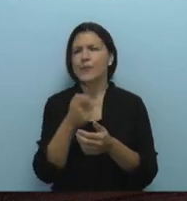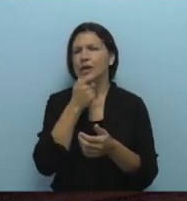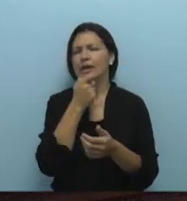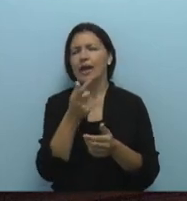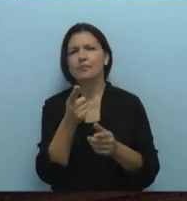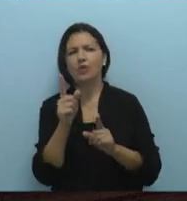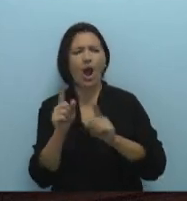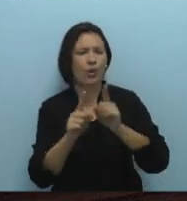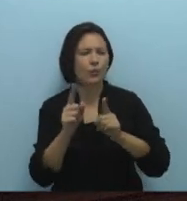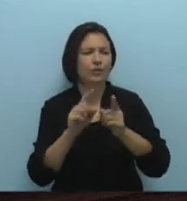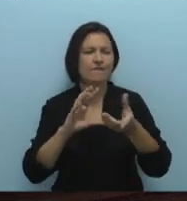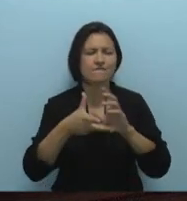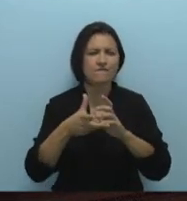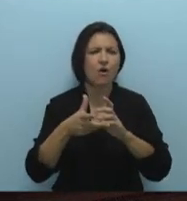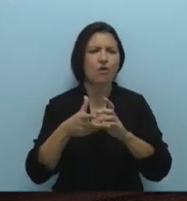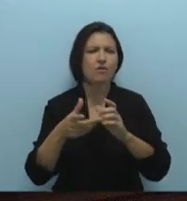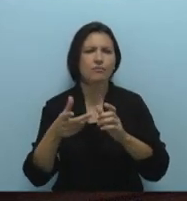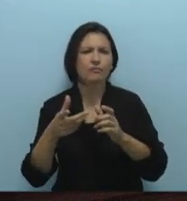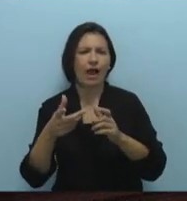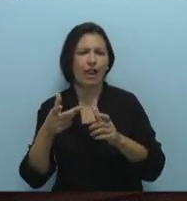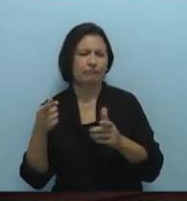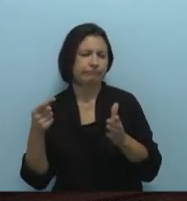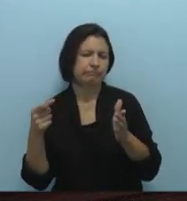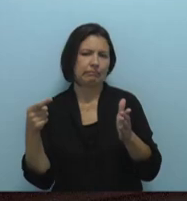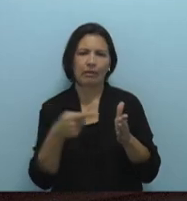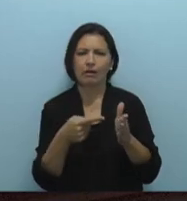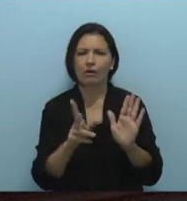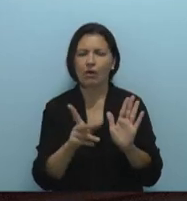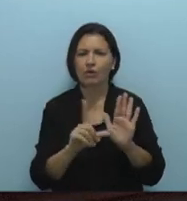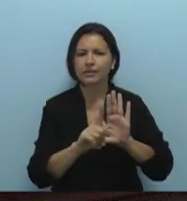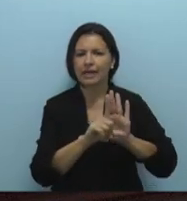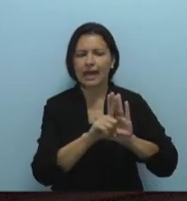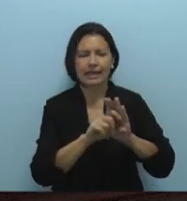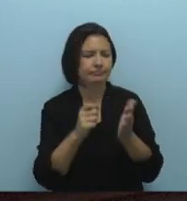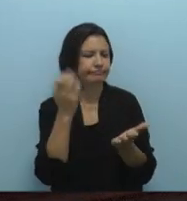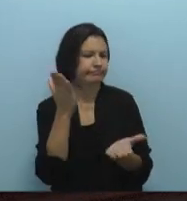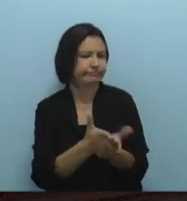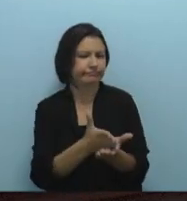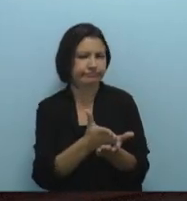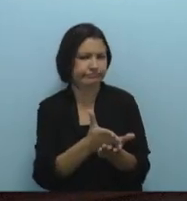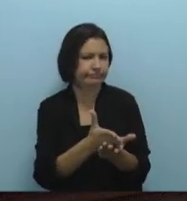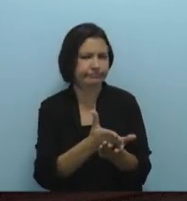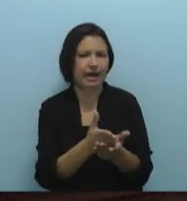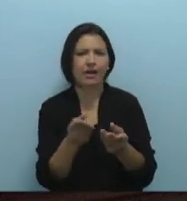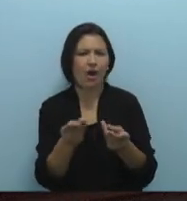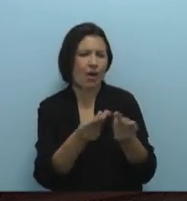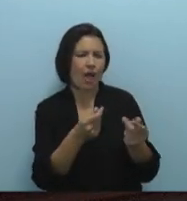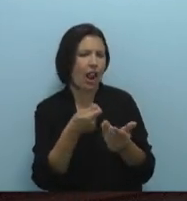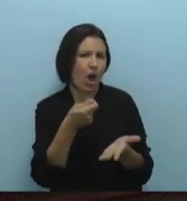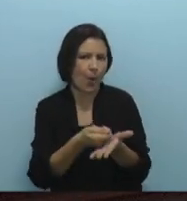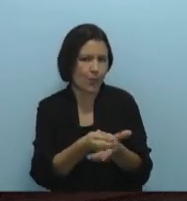delitos ambientales que simplemente tienen una sanción económica, ¿sí? Que muchas veces es